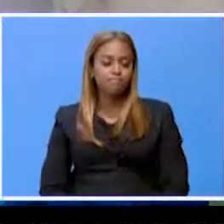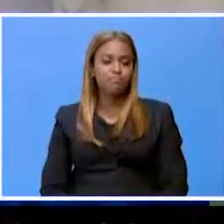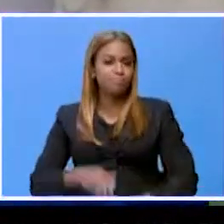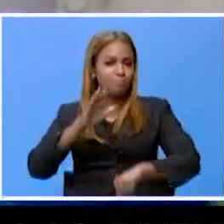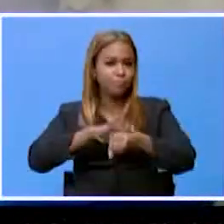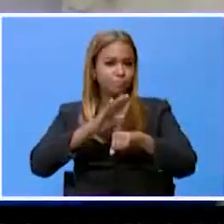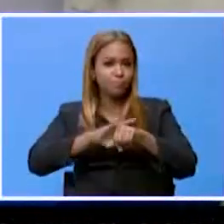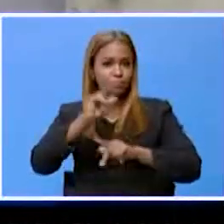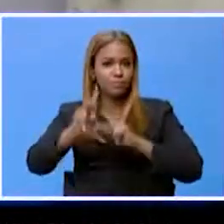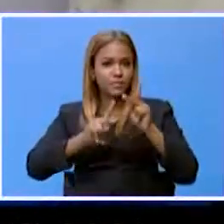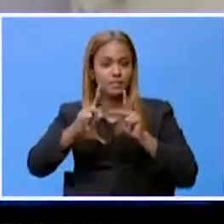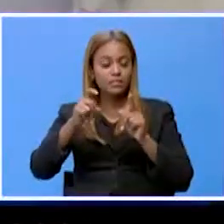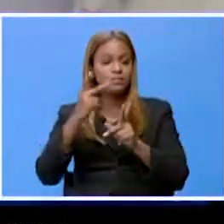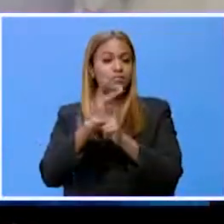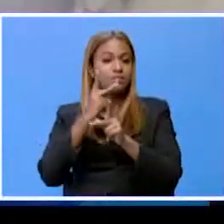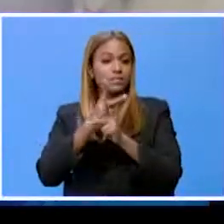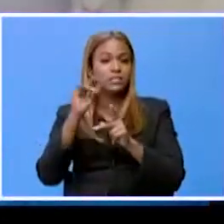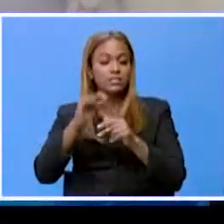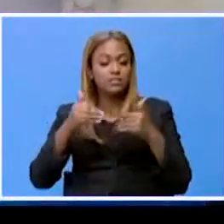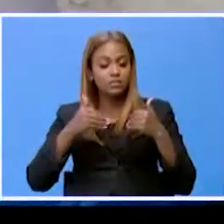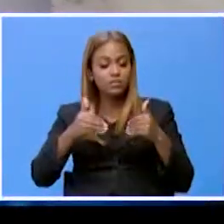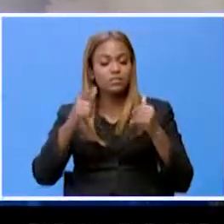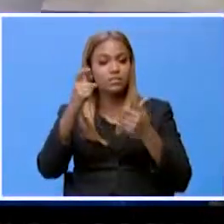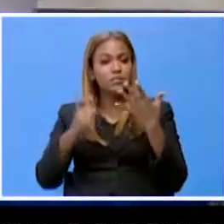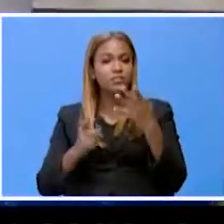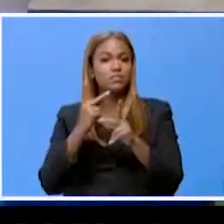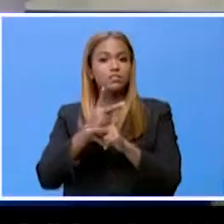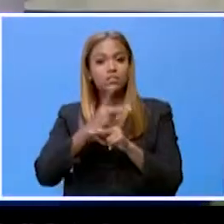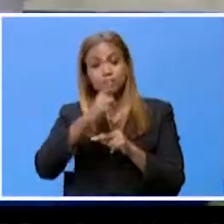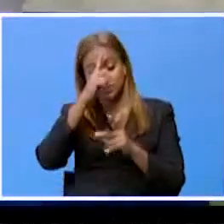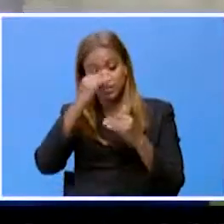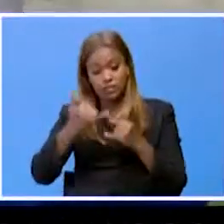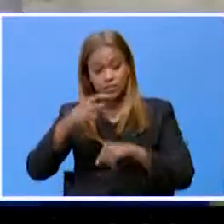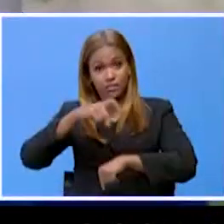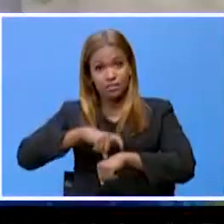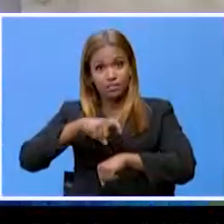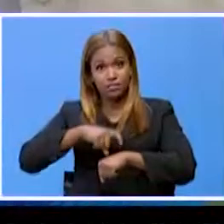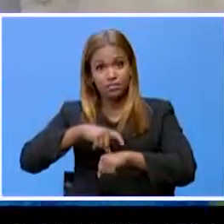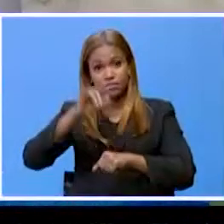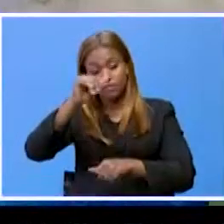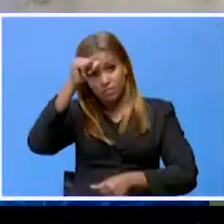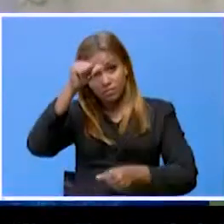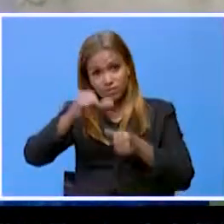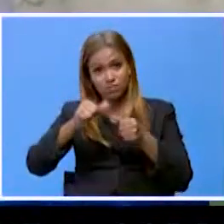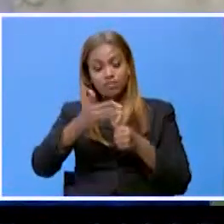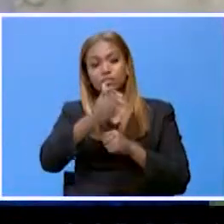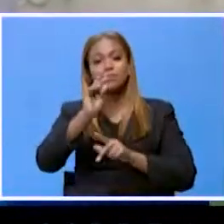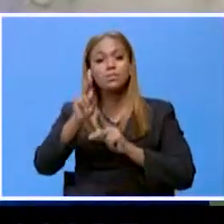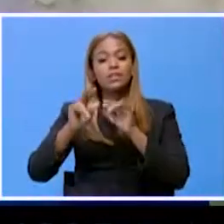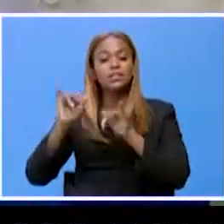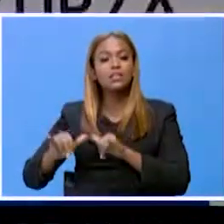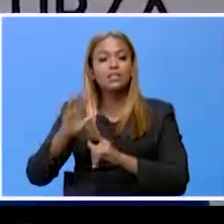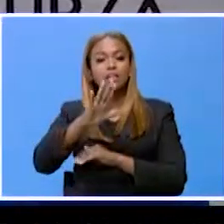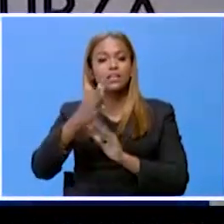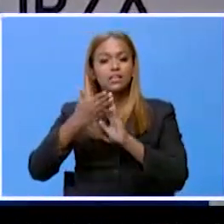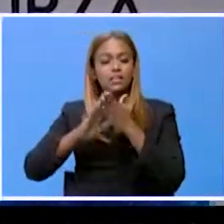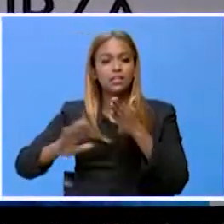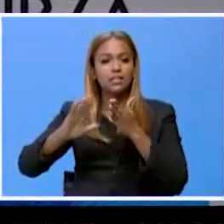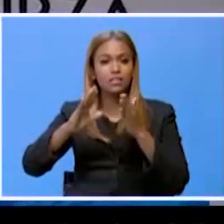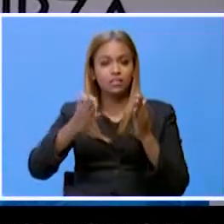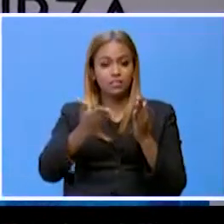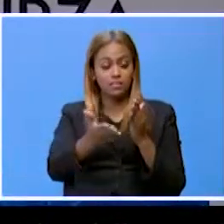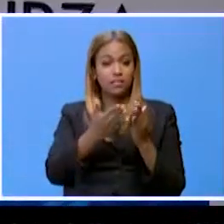la ciudadanía a la prudencia y tomar medidas de precaución durante este periodo, recordándoles a los que se quedan en la ciudad que la